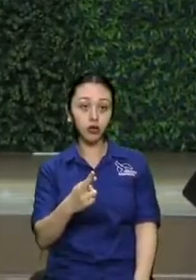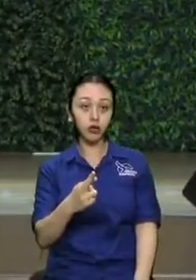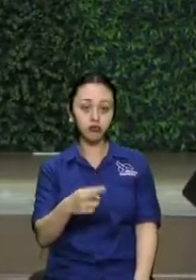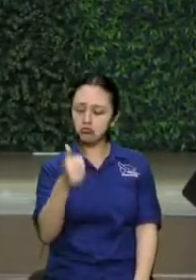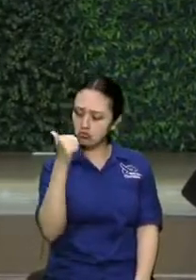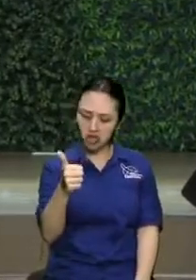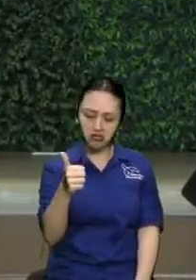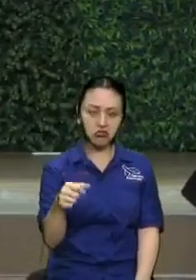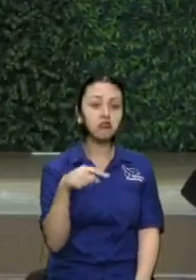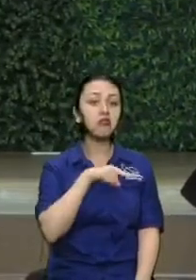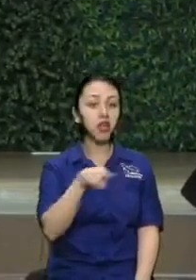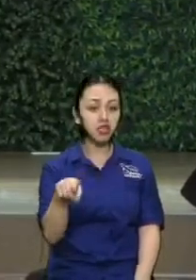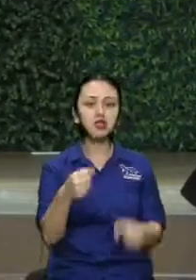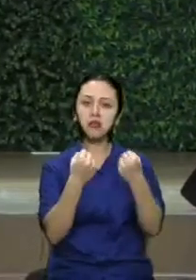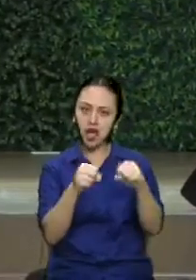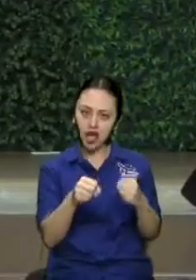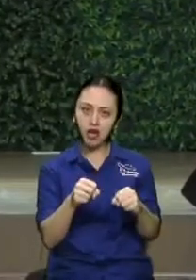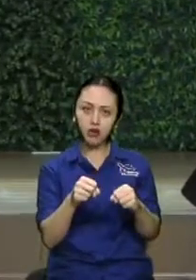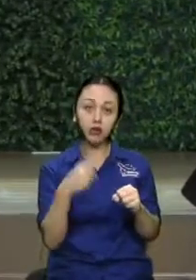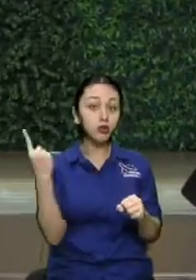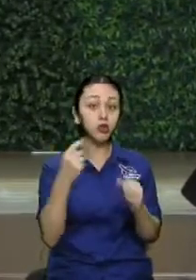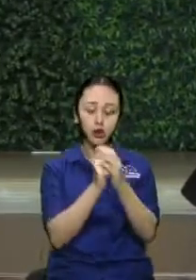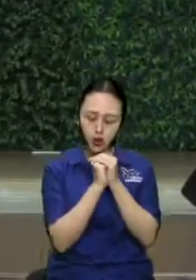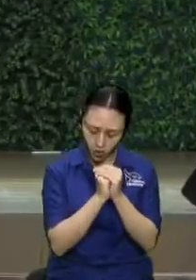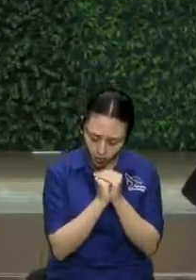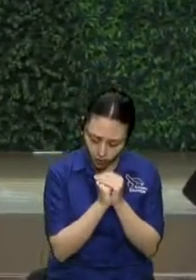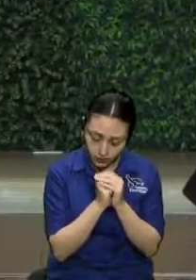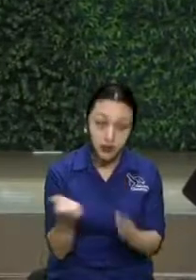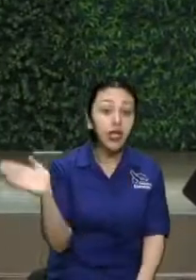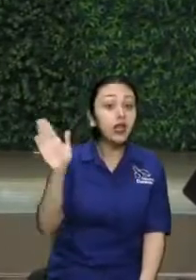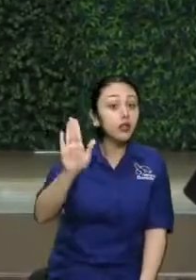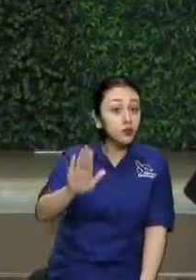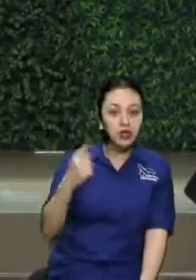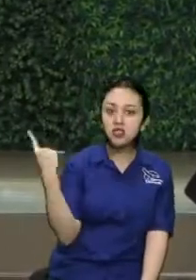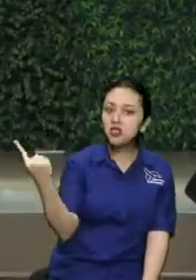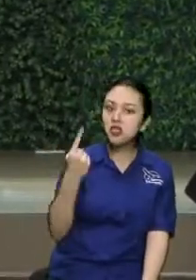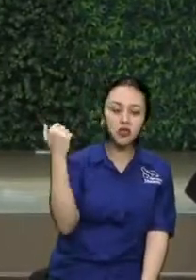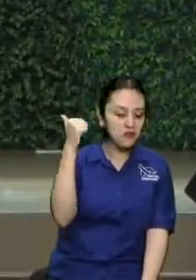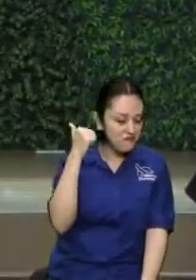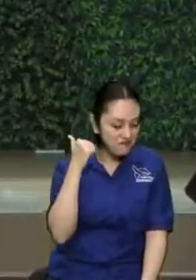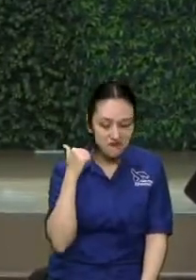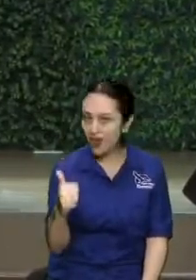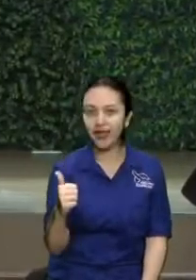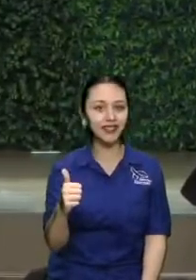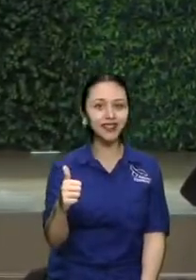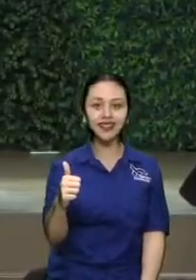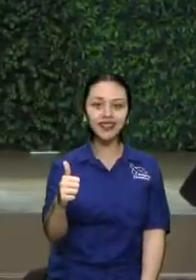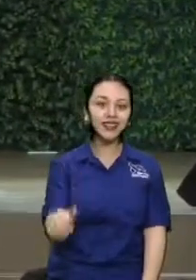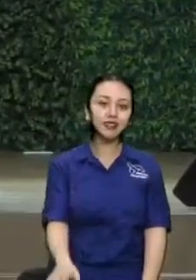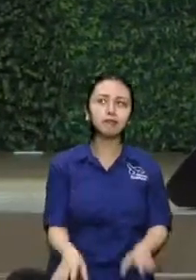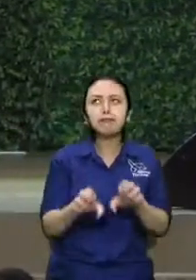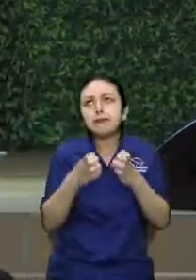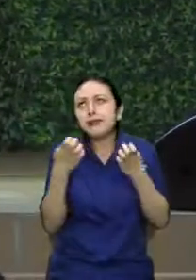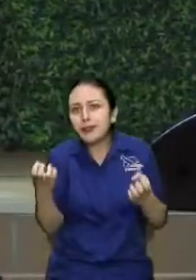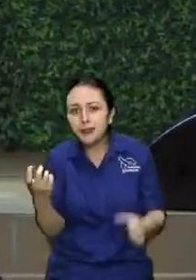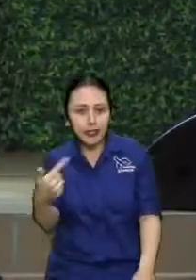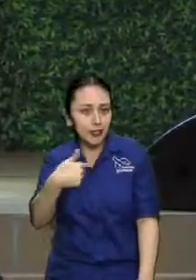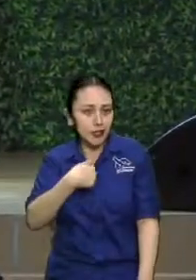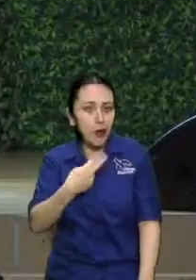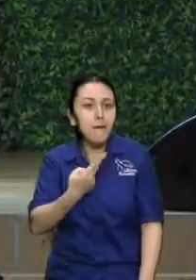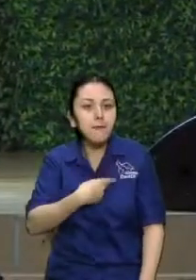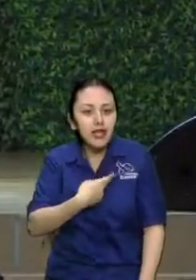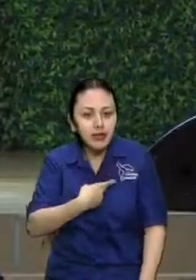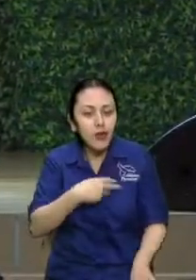usted. Oró por mí, todo me salió bien. O sea que yo me aconsejé a mí mismo porque recibí